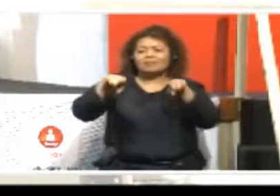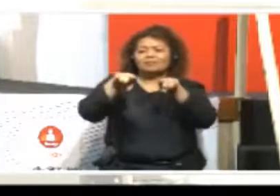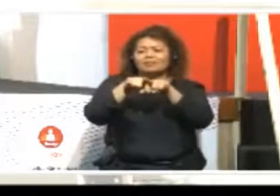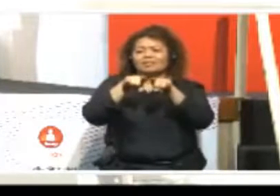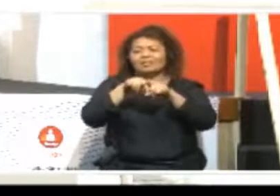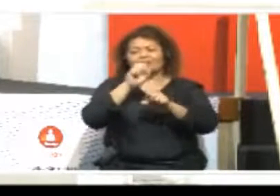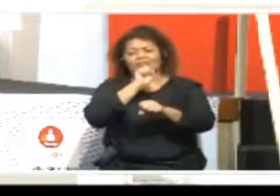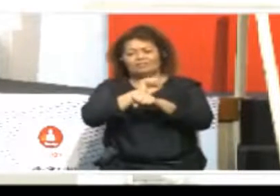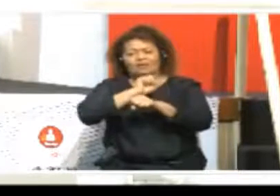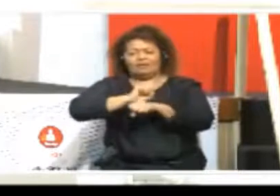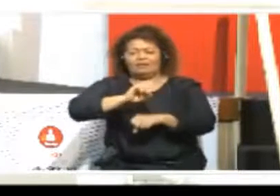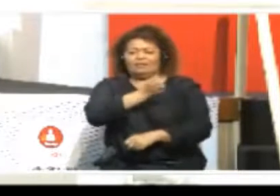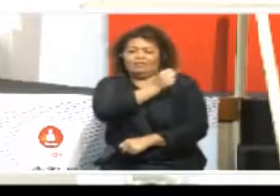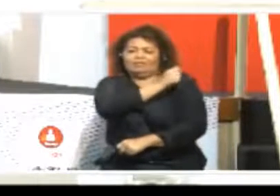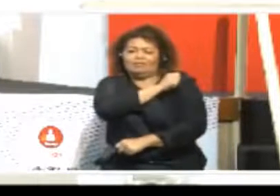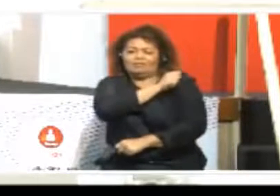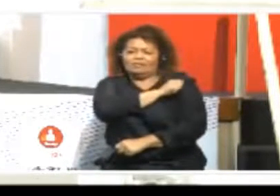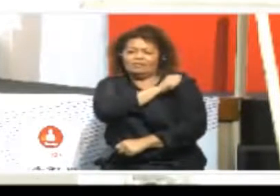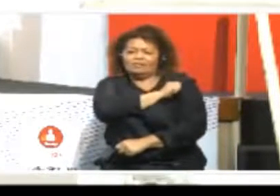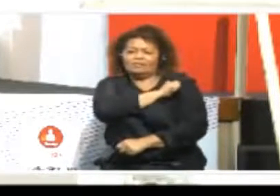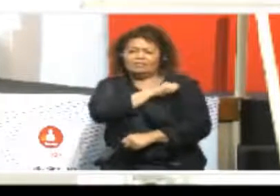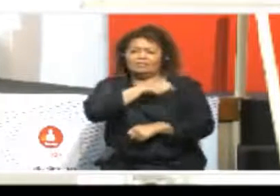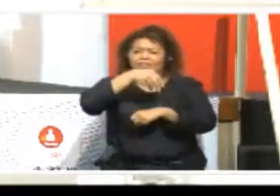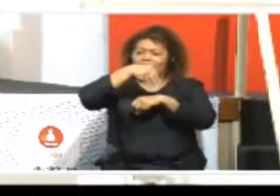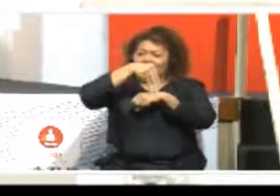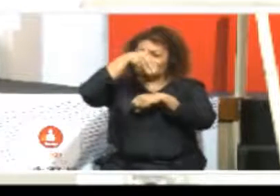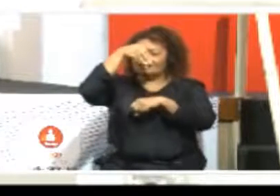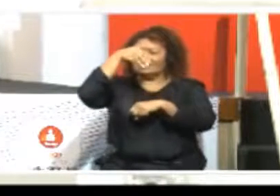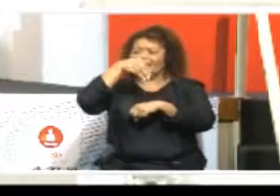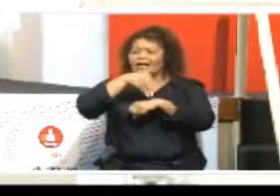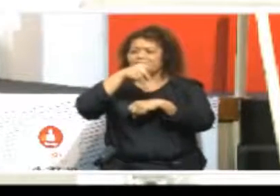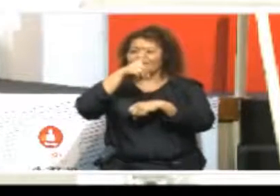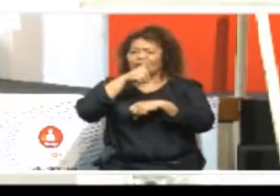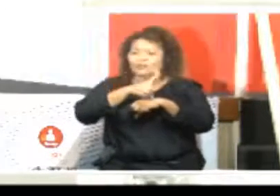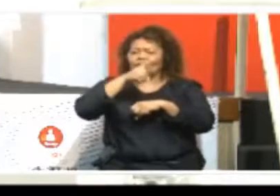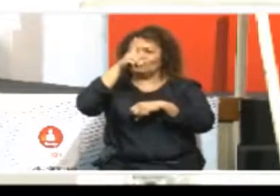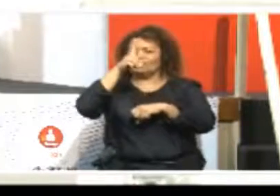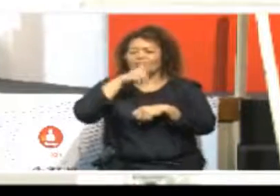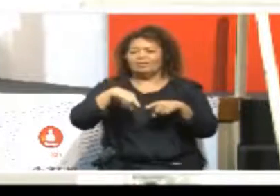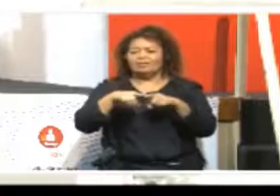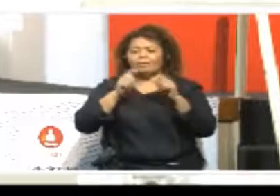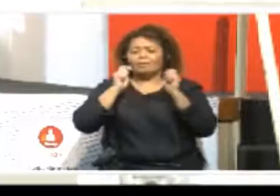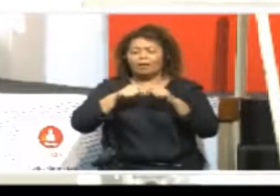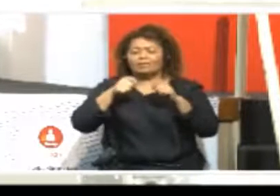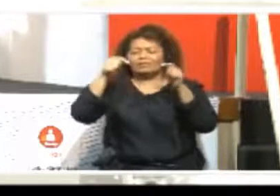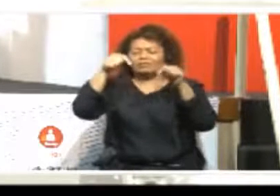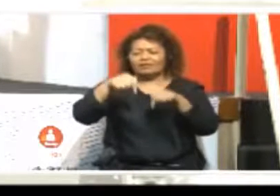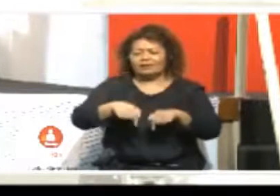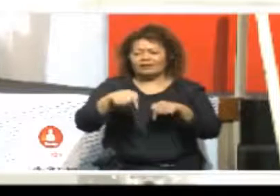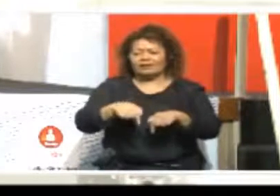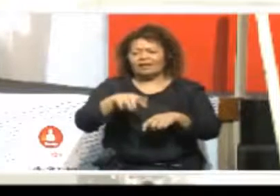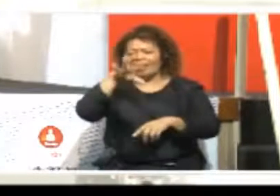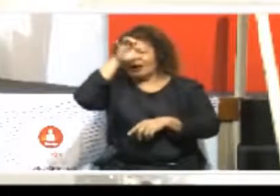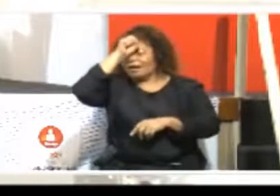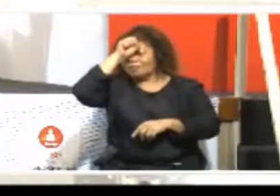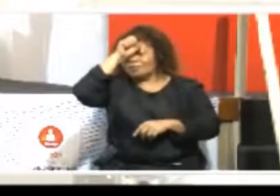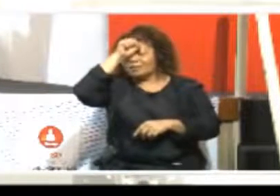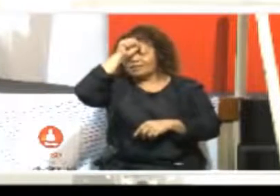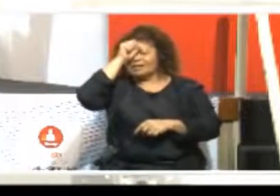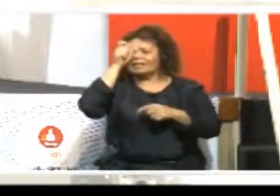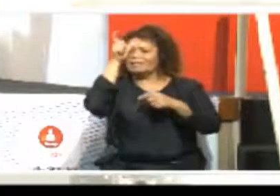doctorado puedan venir a ENAP, puedan aprender de ustedes y de igualmente ustedes puedan aprender de